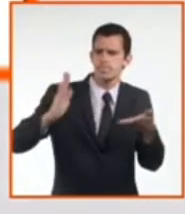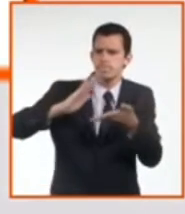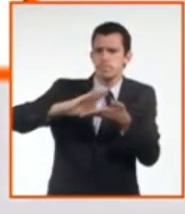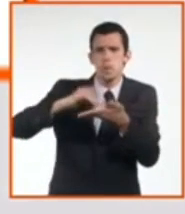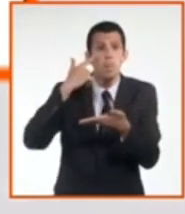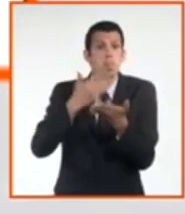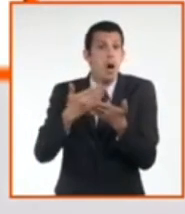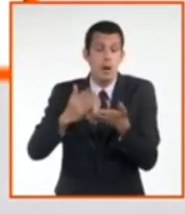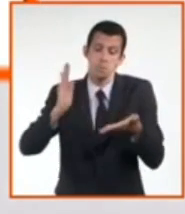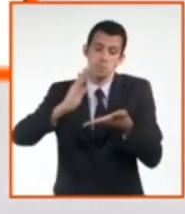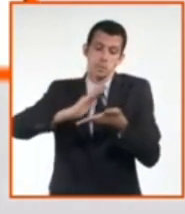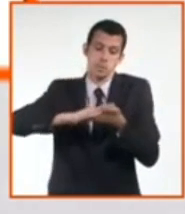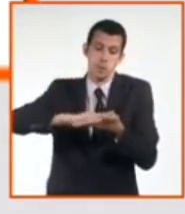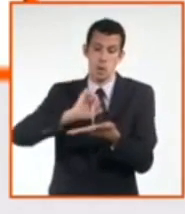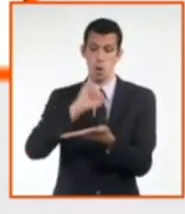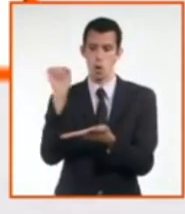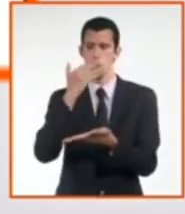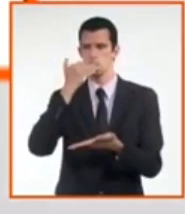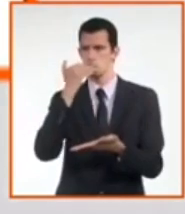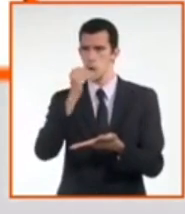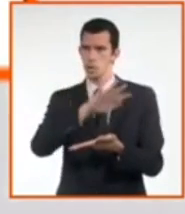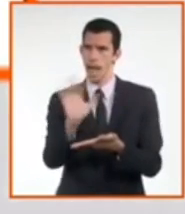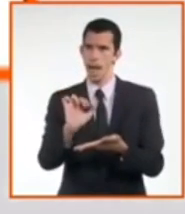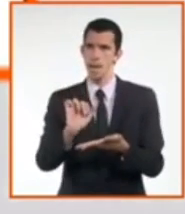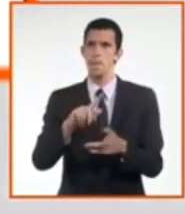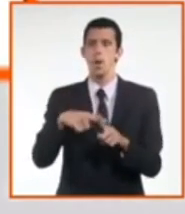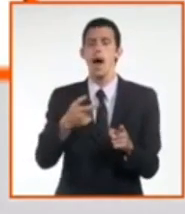ahí situaciones que hemos tenido con el material de envase